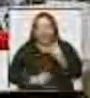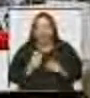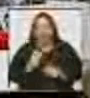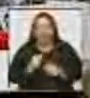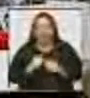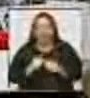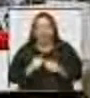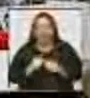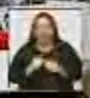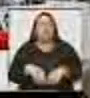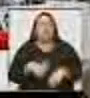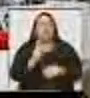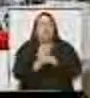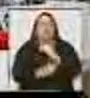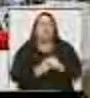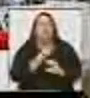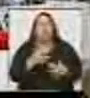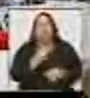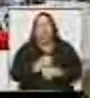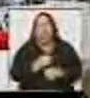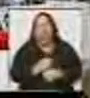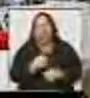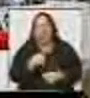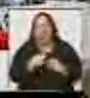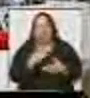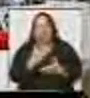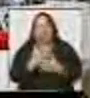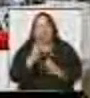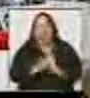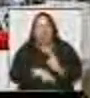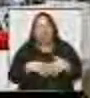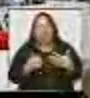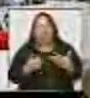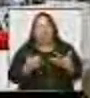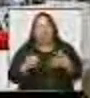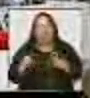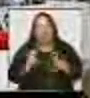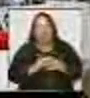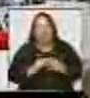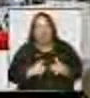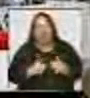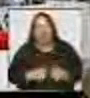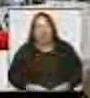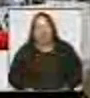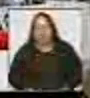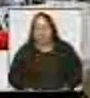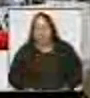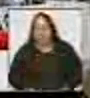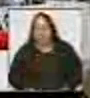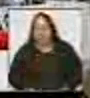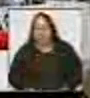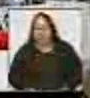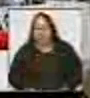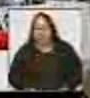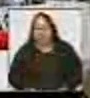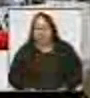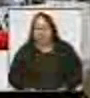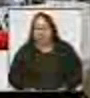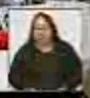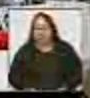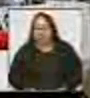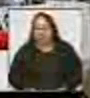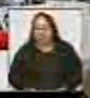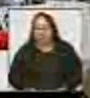una persona que durante un año está desempleada tenga algún tipo de fondo que pueda permitirle sobrevivir con dignidad. Entonces, al